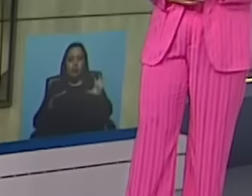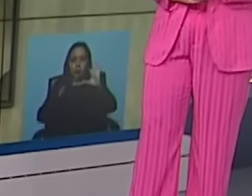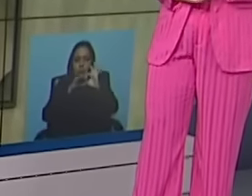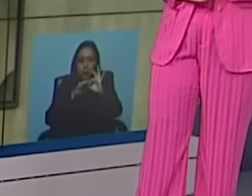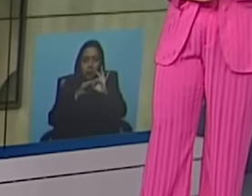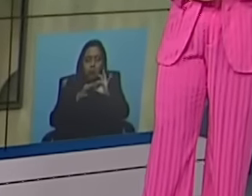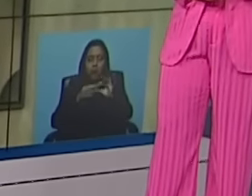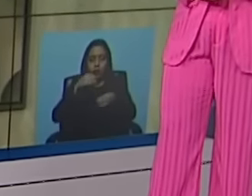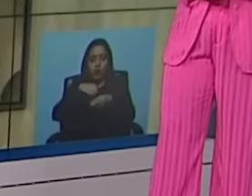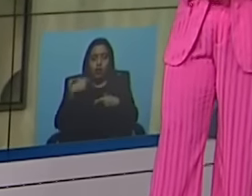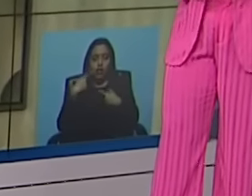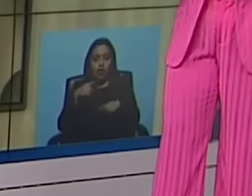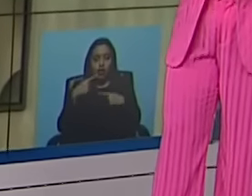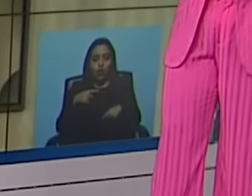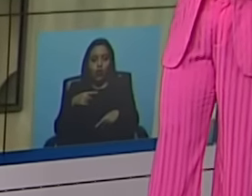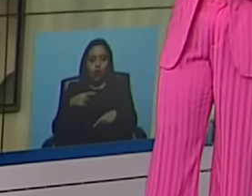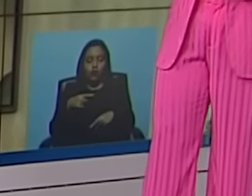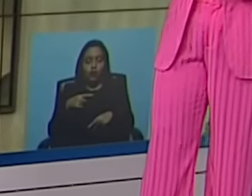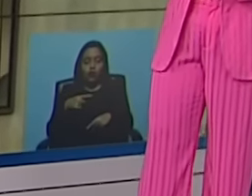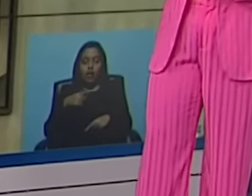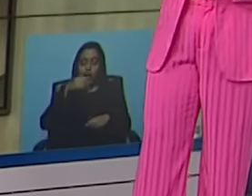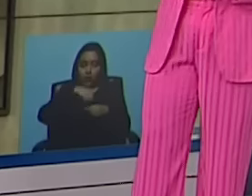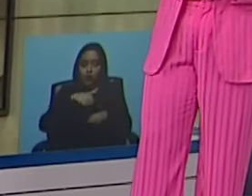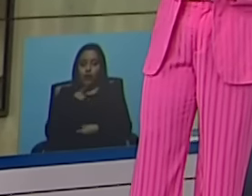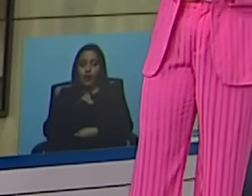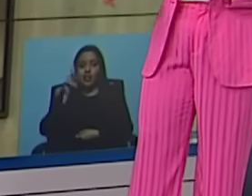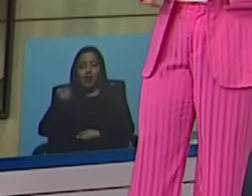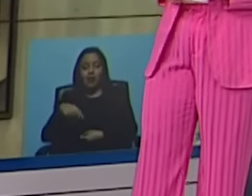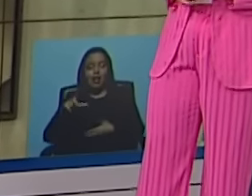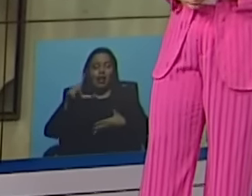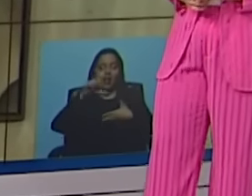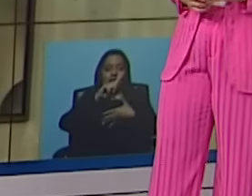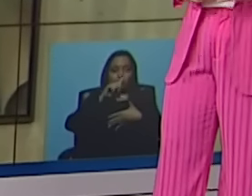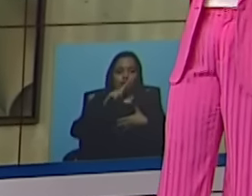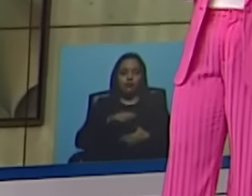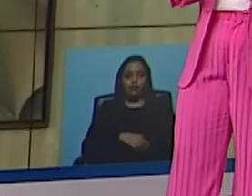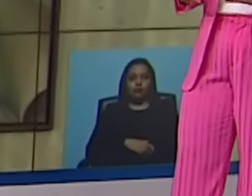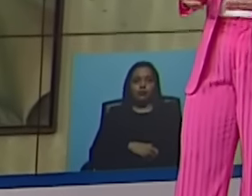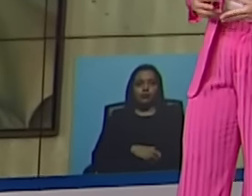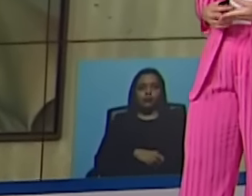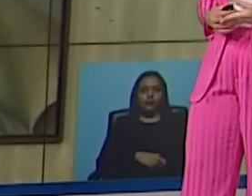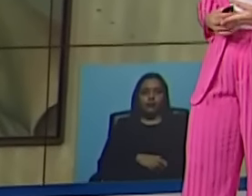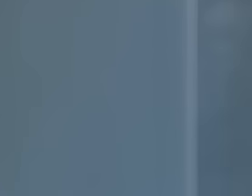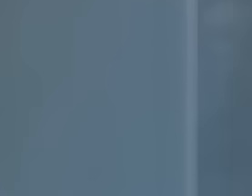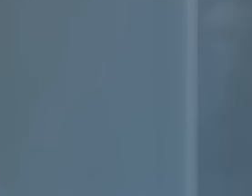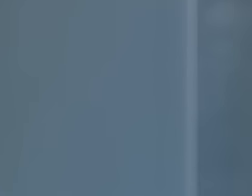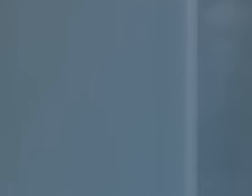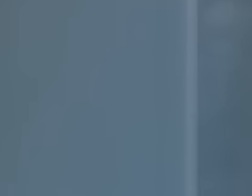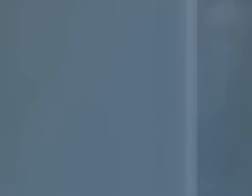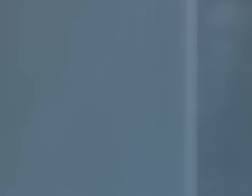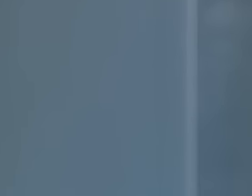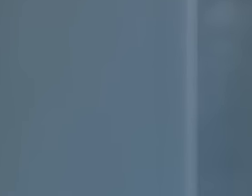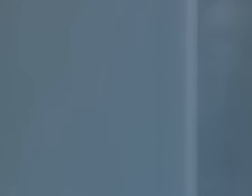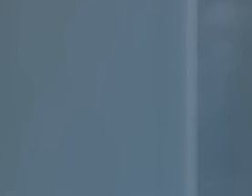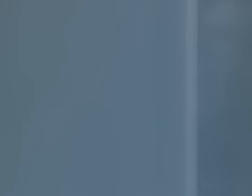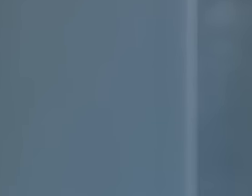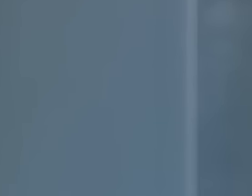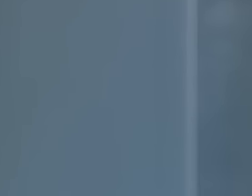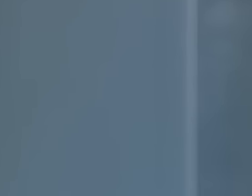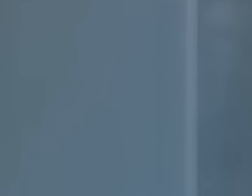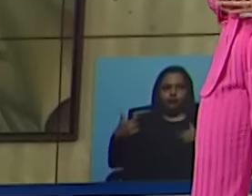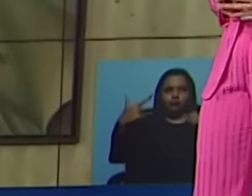electoral de donde la mayoría de los países del mundo no lo reconocen como presidente, donde se le acusa que hubo fraudes, donde hubo